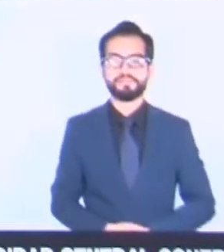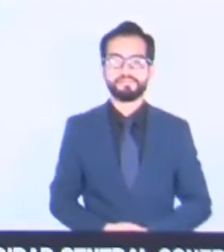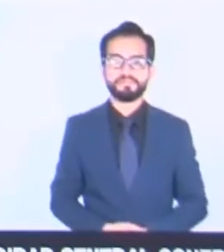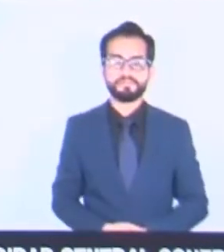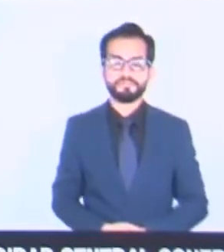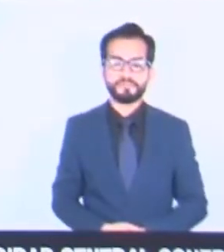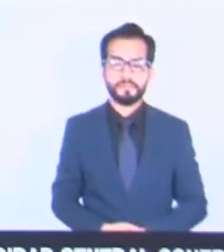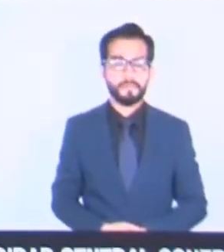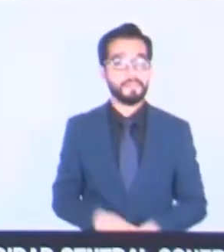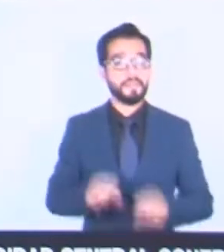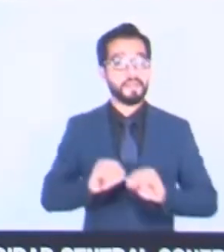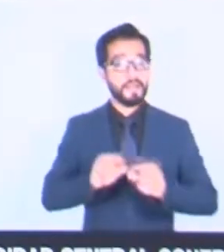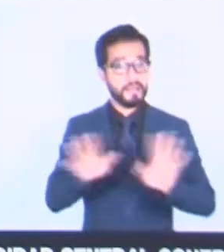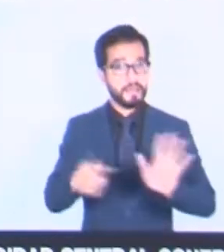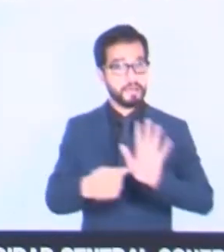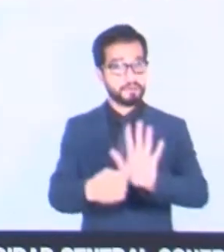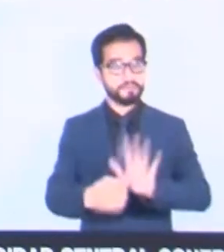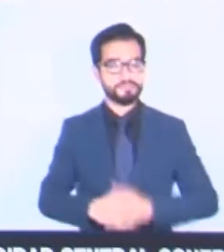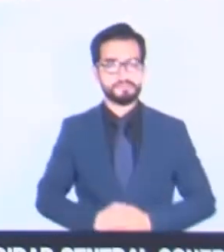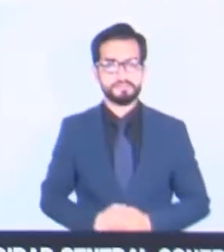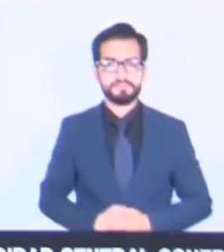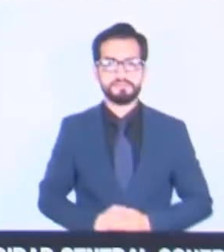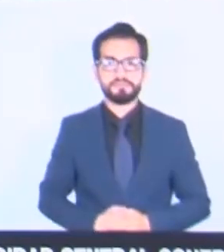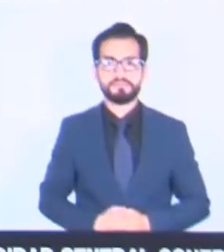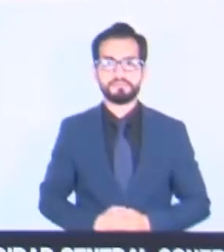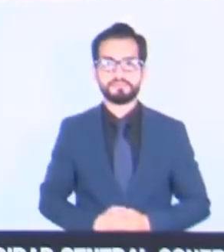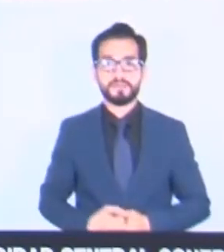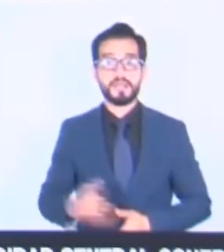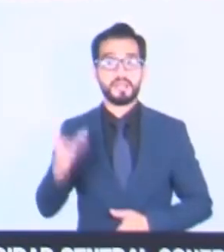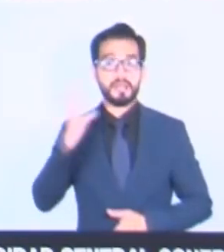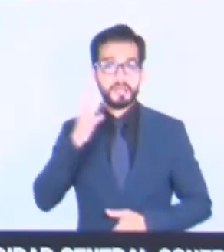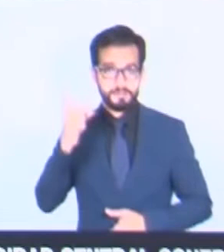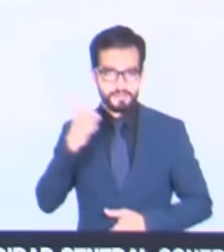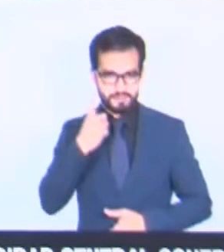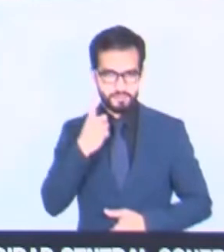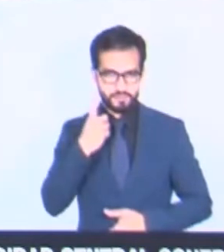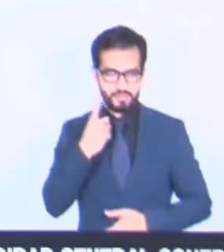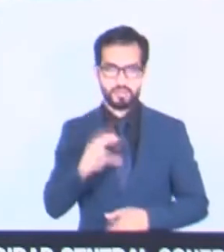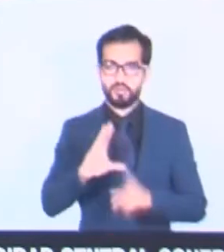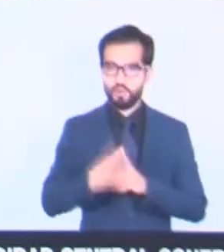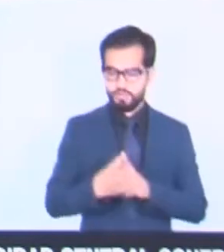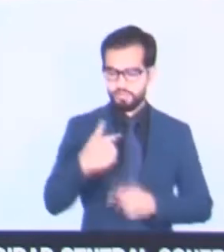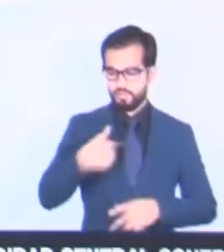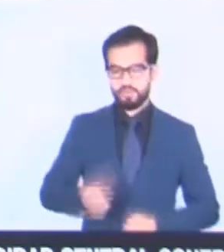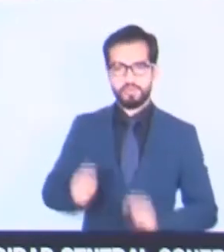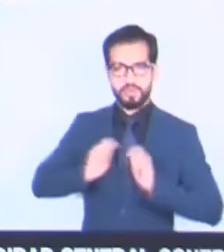dejar claro lo apegado que este Congreso, a través de la comisión que yo presido,